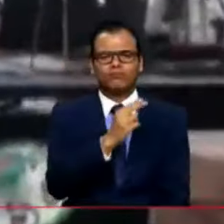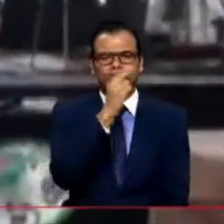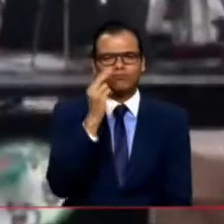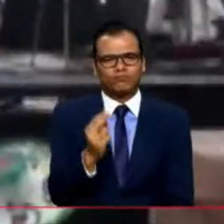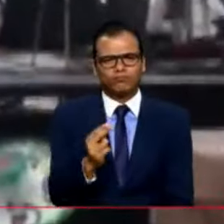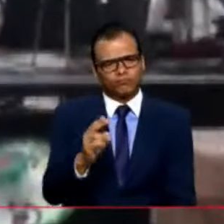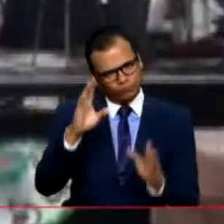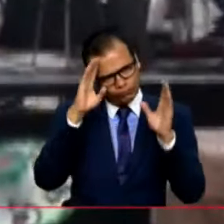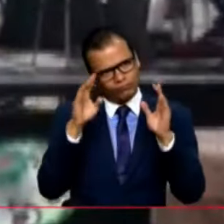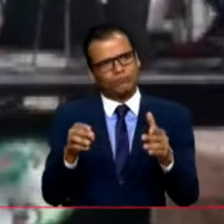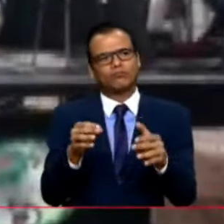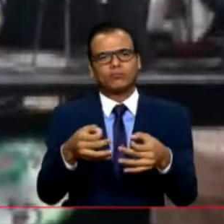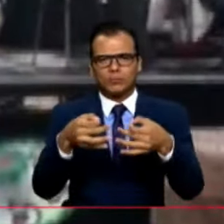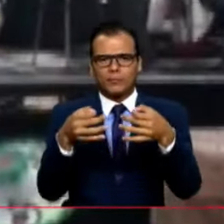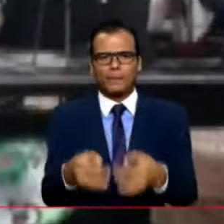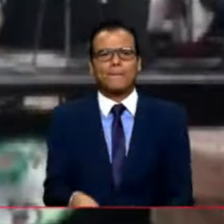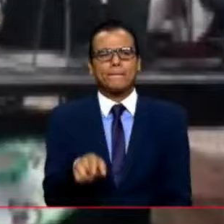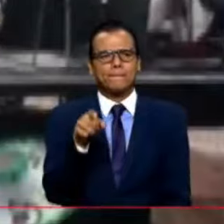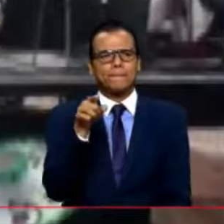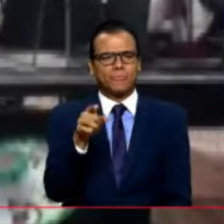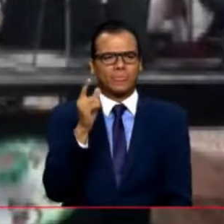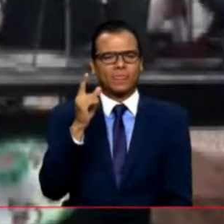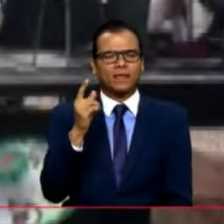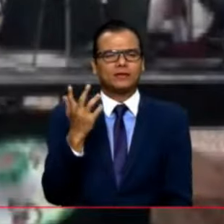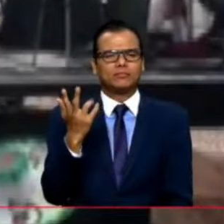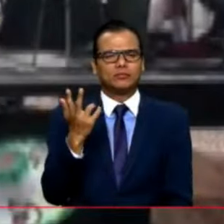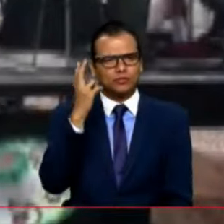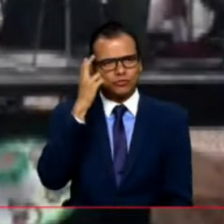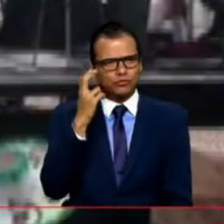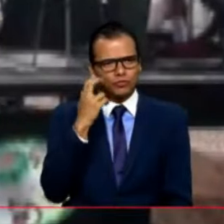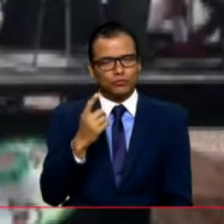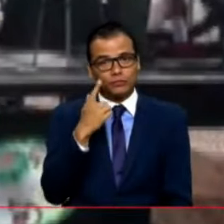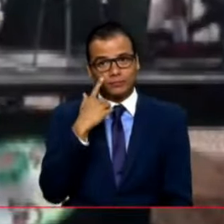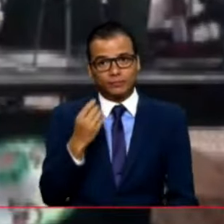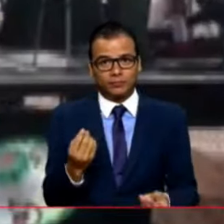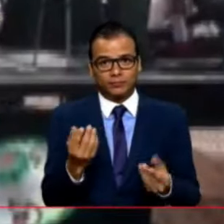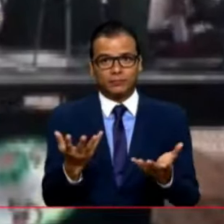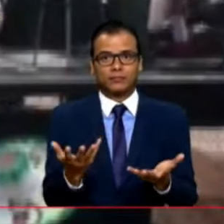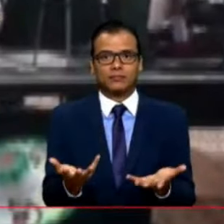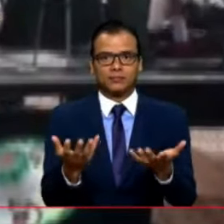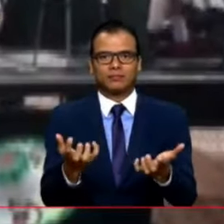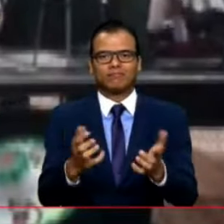en un mapa, sino ejemplos de progreso en el camino hacia el desarrollo nacional.